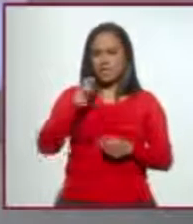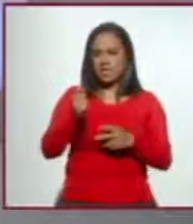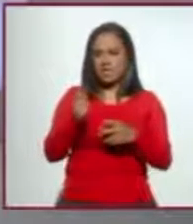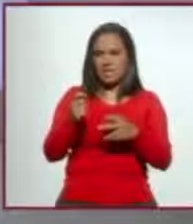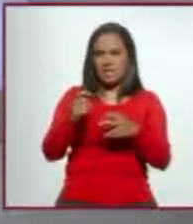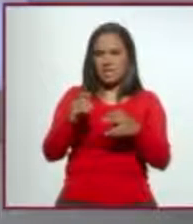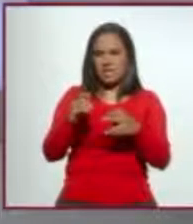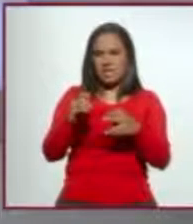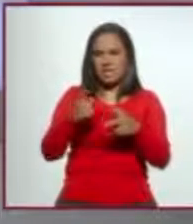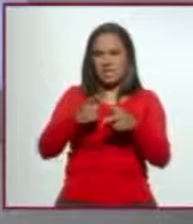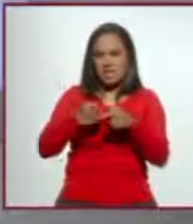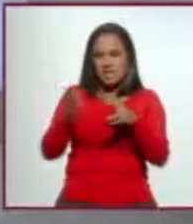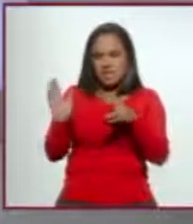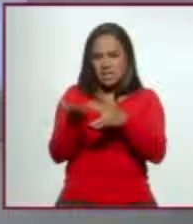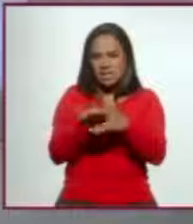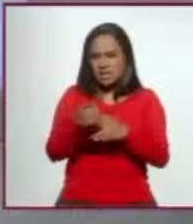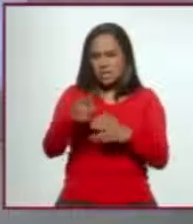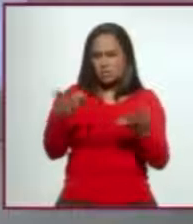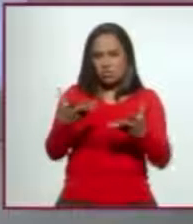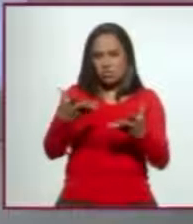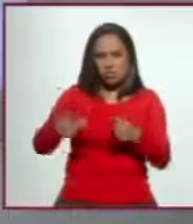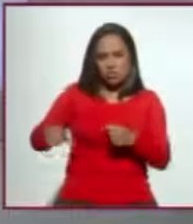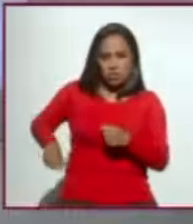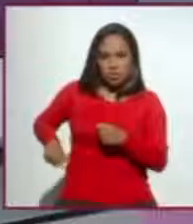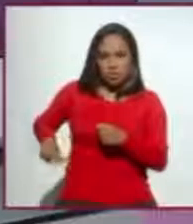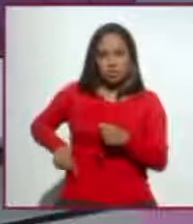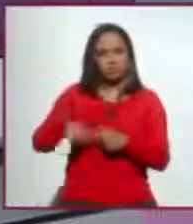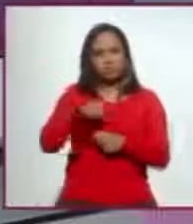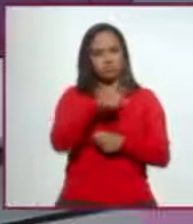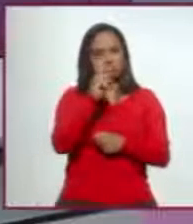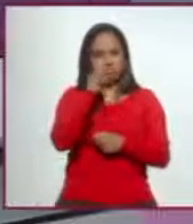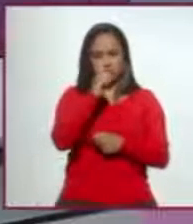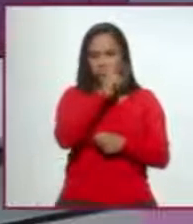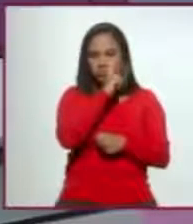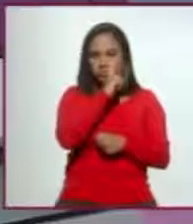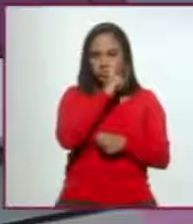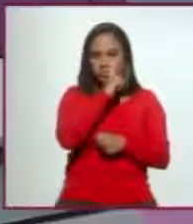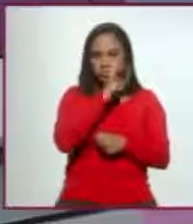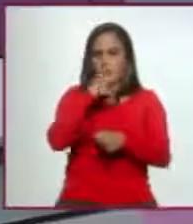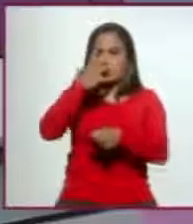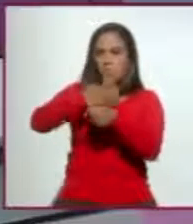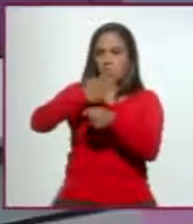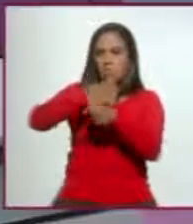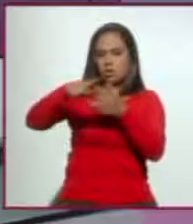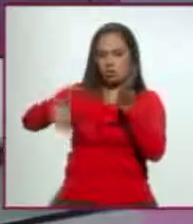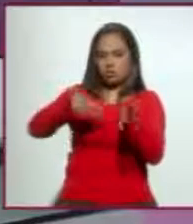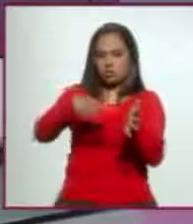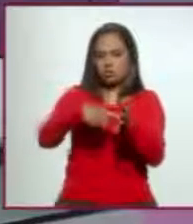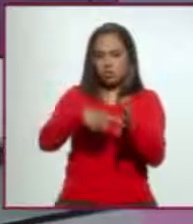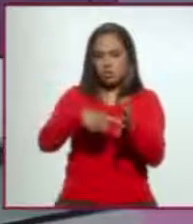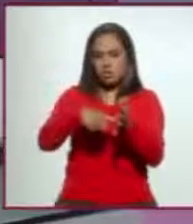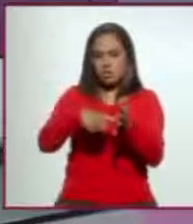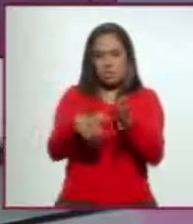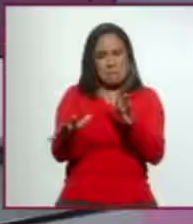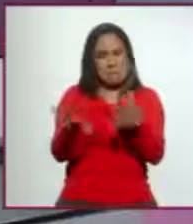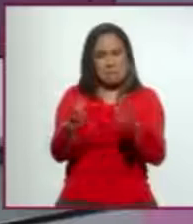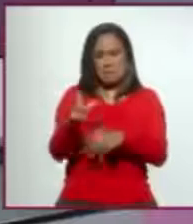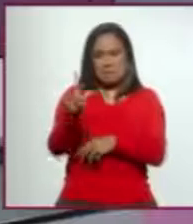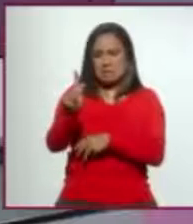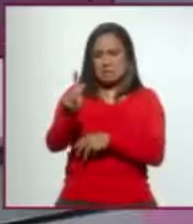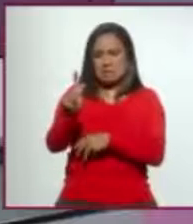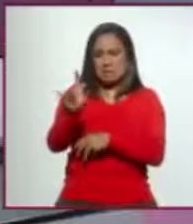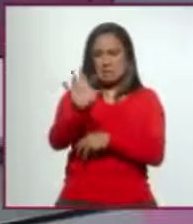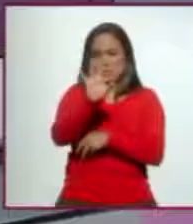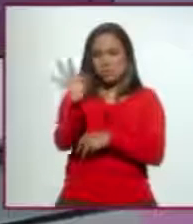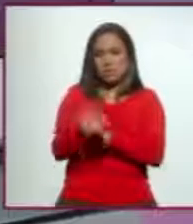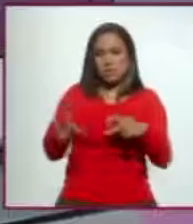división de actividades del gobierno. Esto está más o menos en la cuarta posición. Es decir, alrededor de